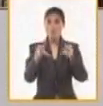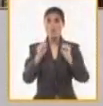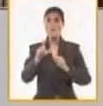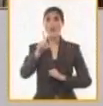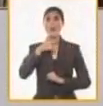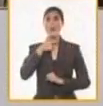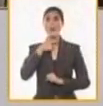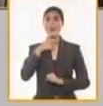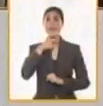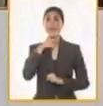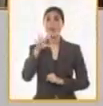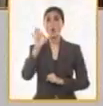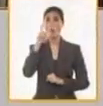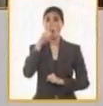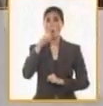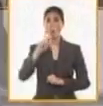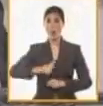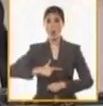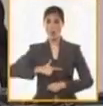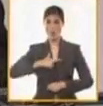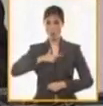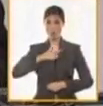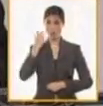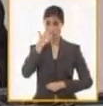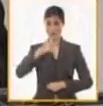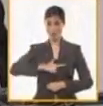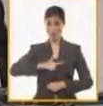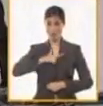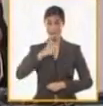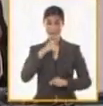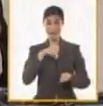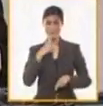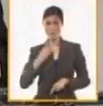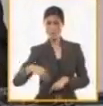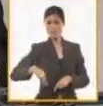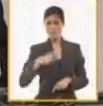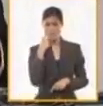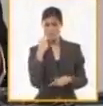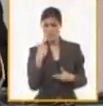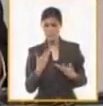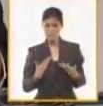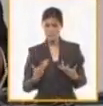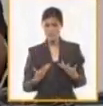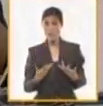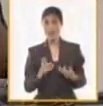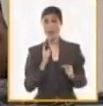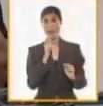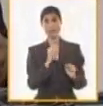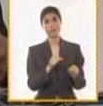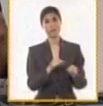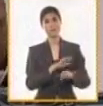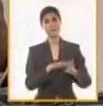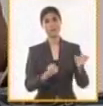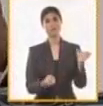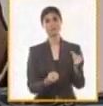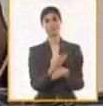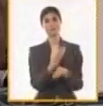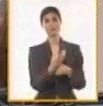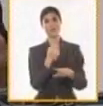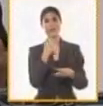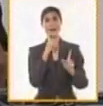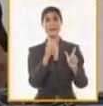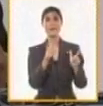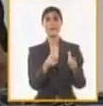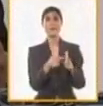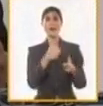momento fue evidentemente utilizado por varios líderes europeos para que allí también se encontraran el